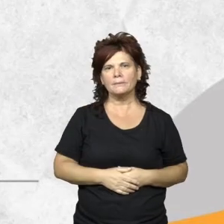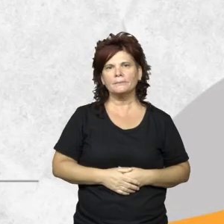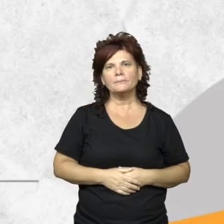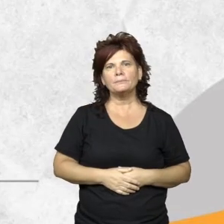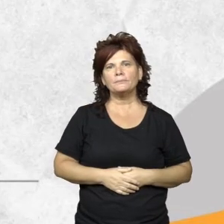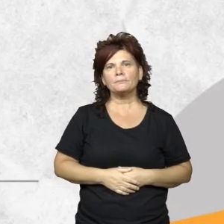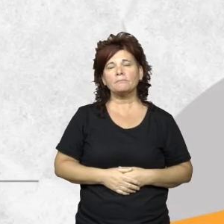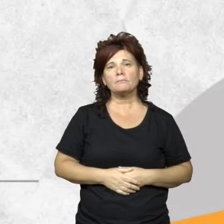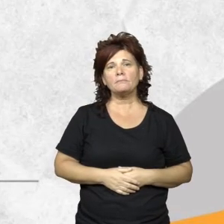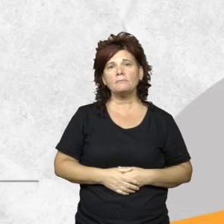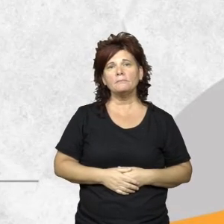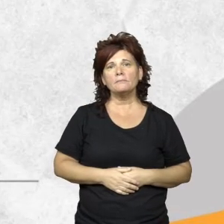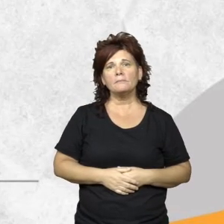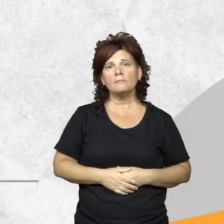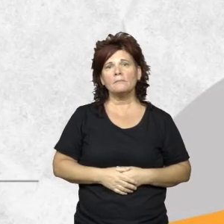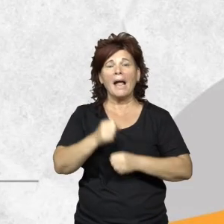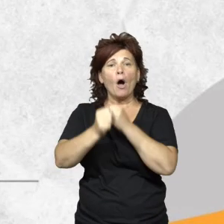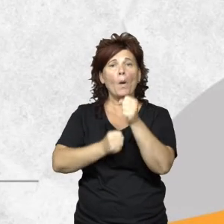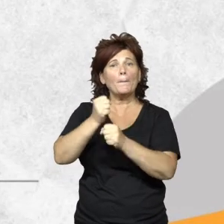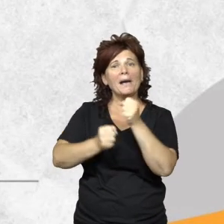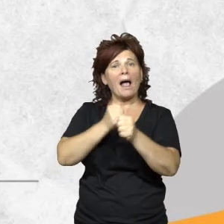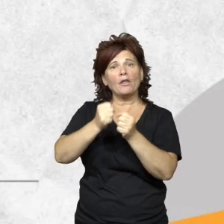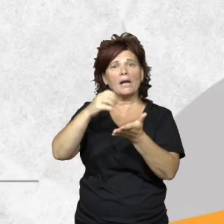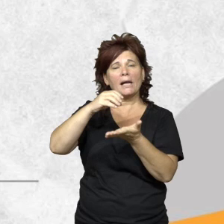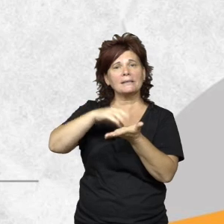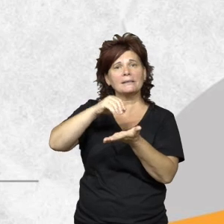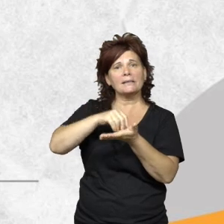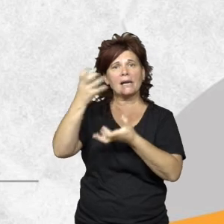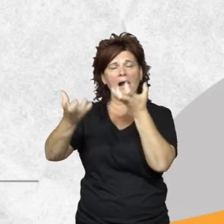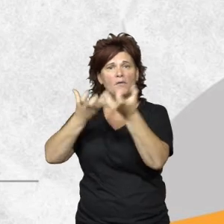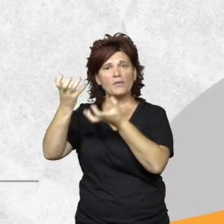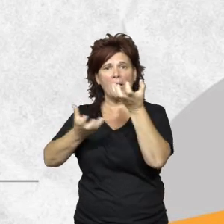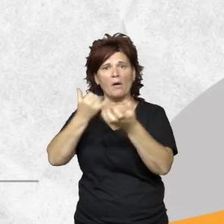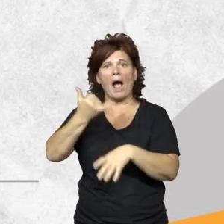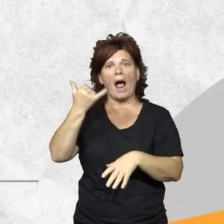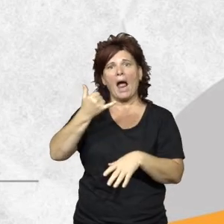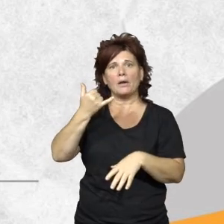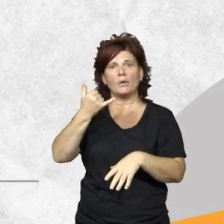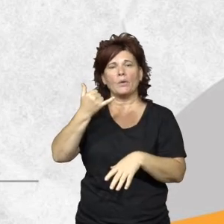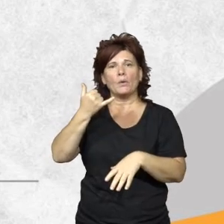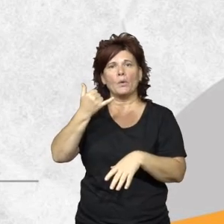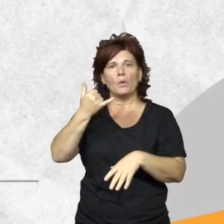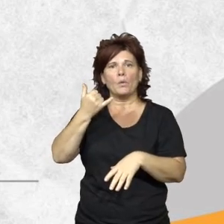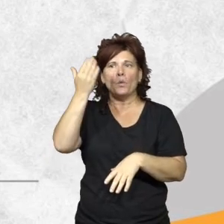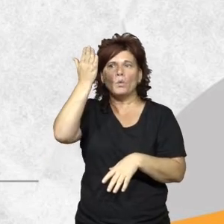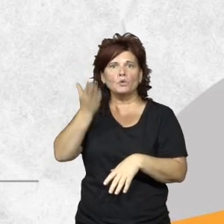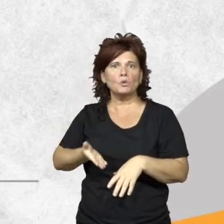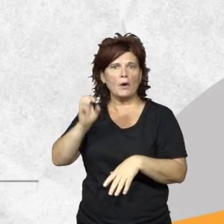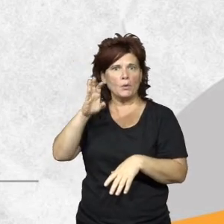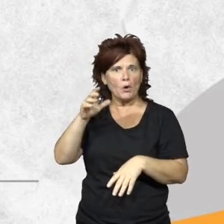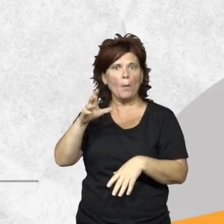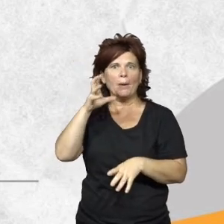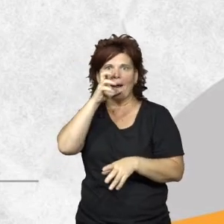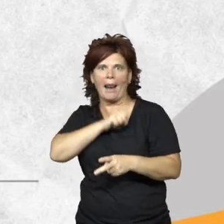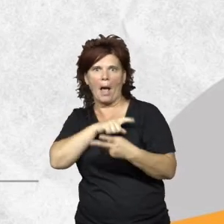Las operadoras en Tierra del Fuego tenemos en Ushuaia un autoclave y un horno de incineración,